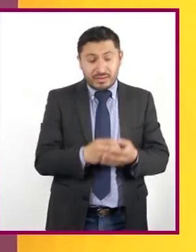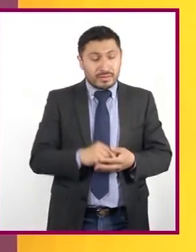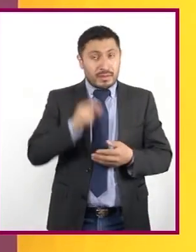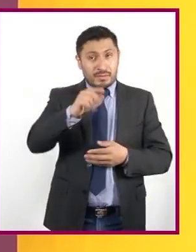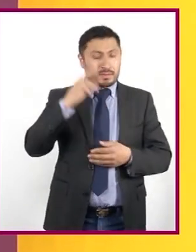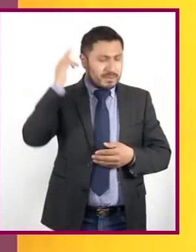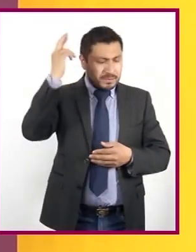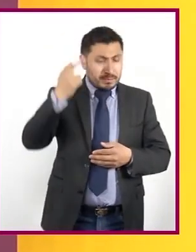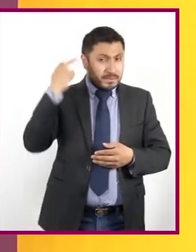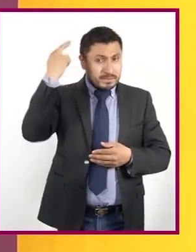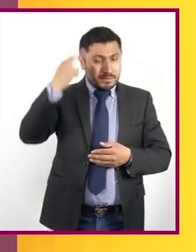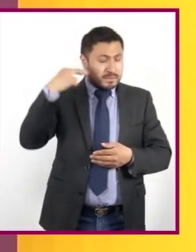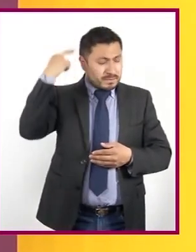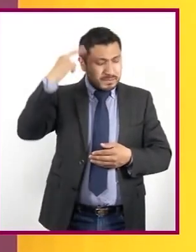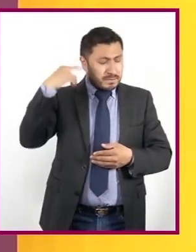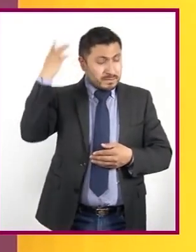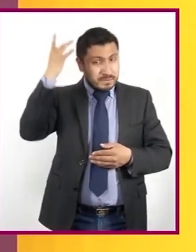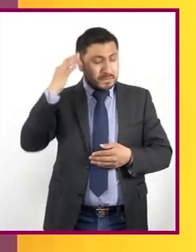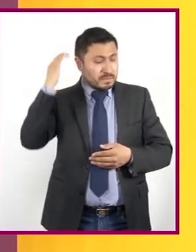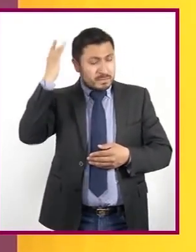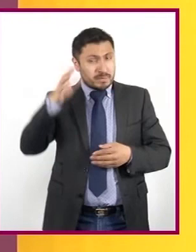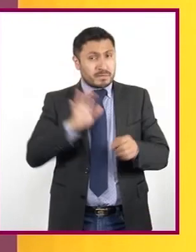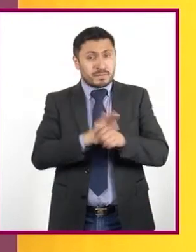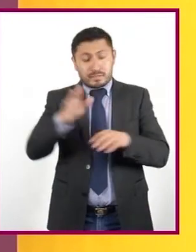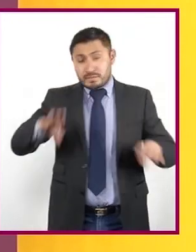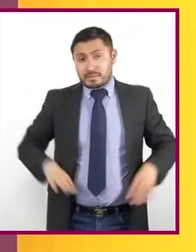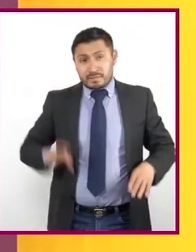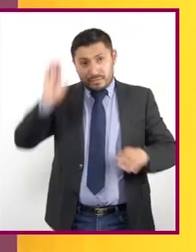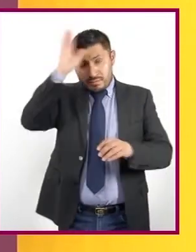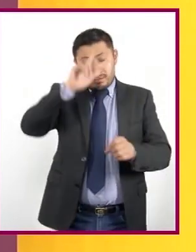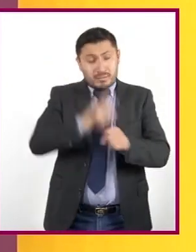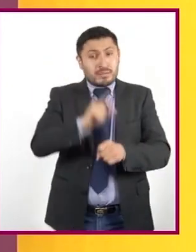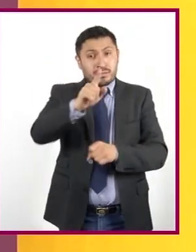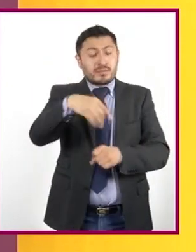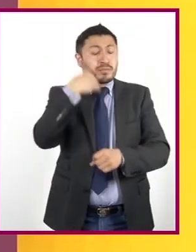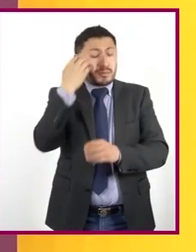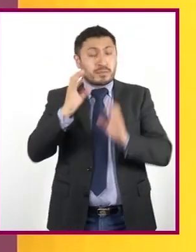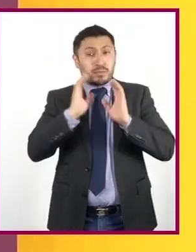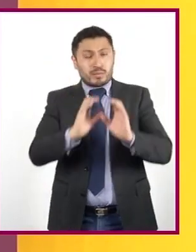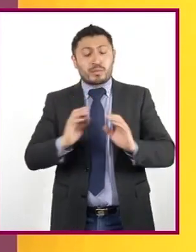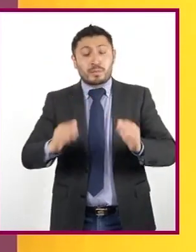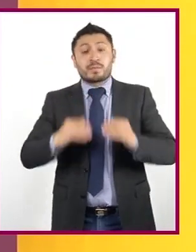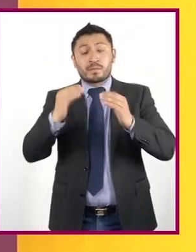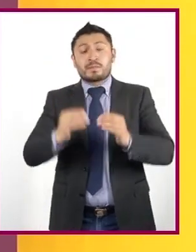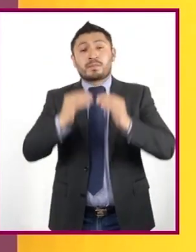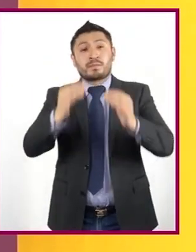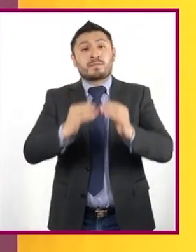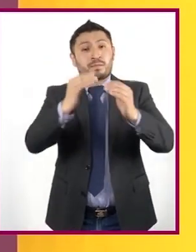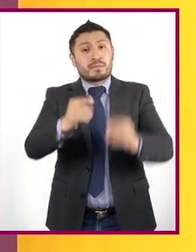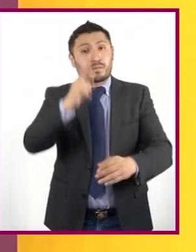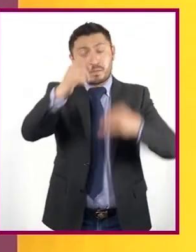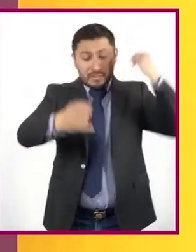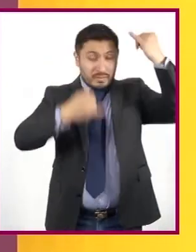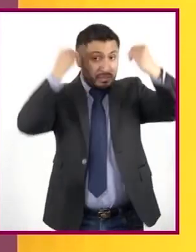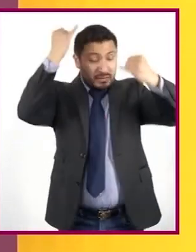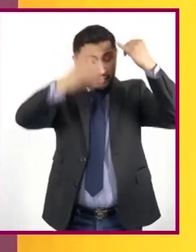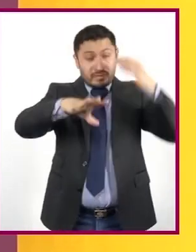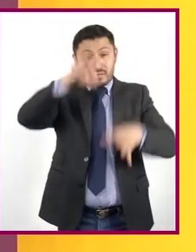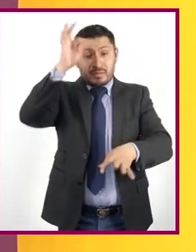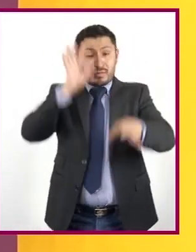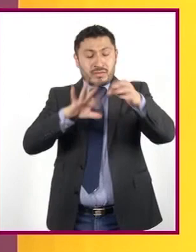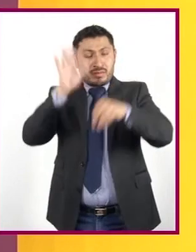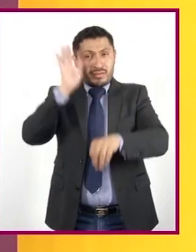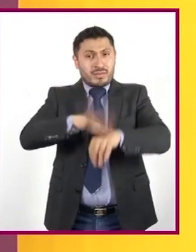elementos de su cultura que les gustaría que se preserven. Imaginen que tuvieran que elegir los más